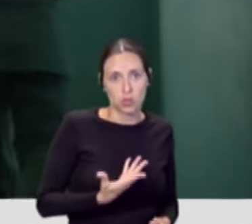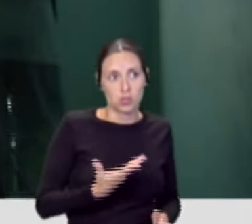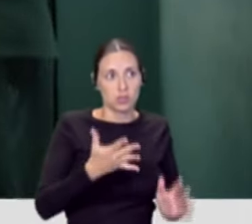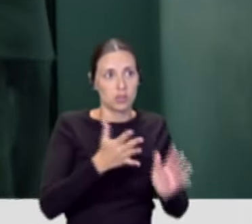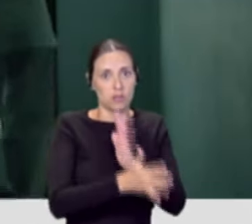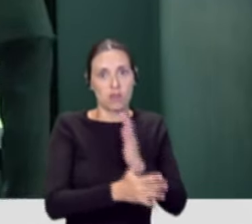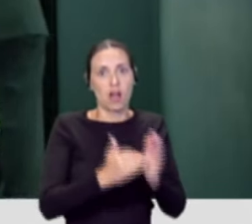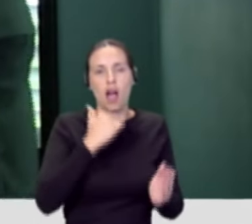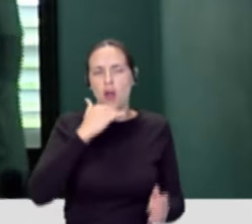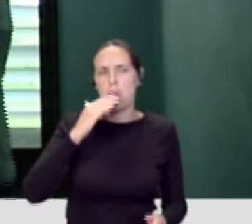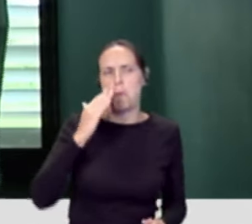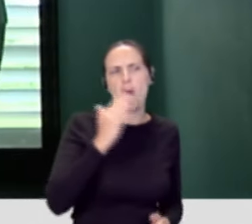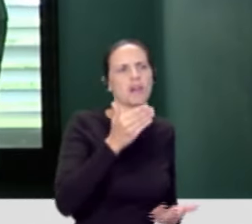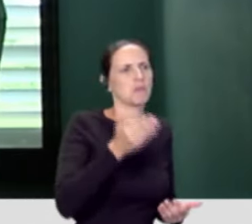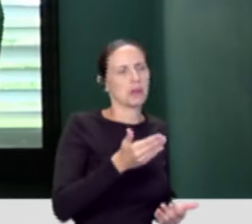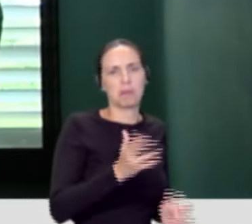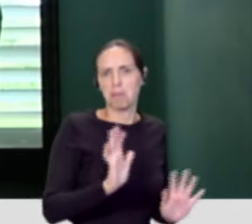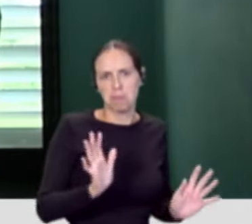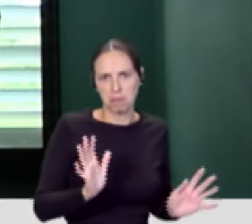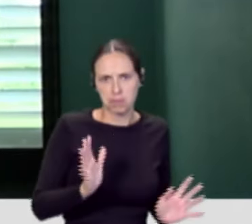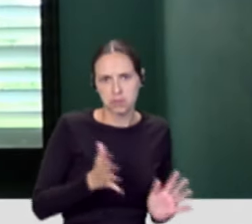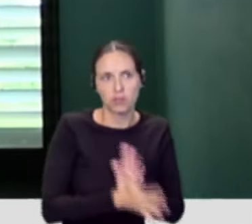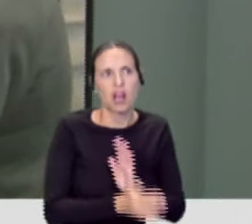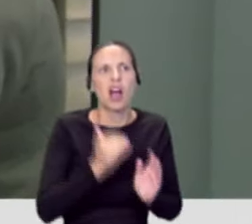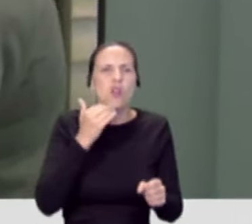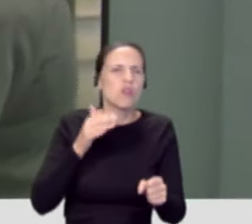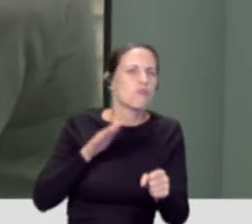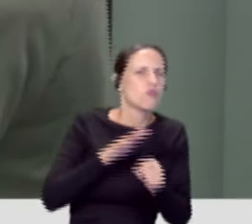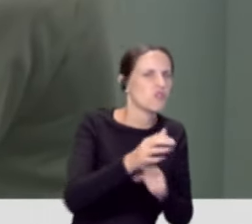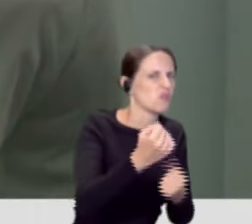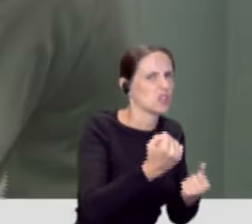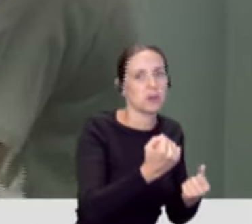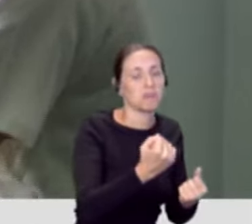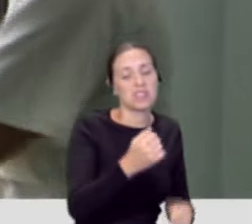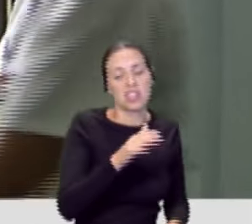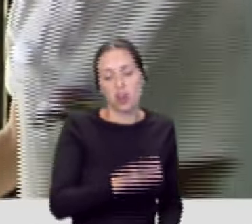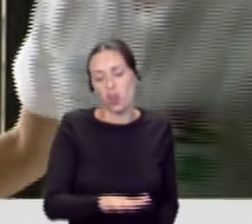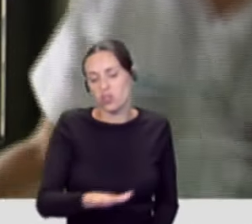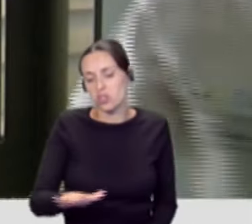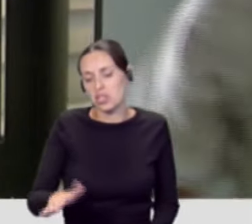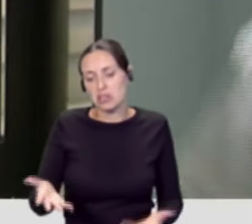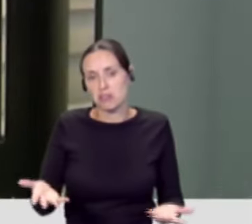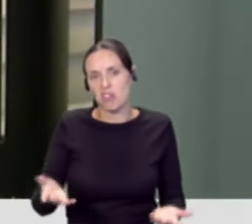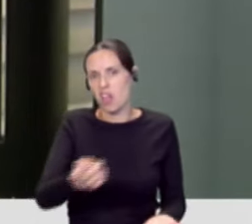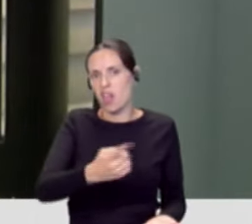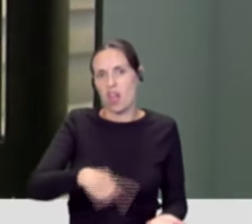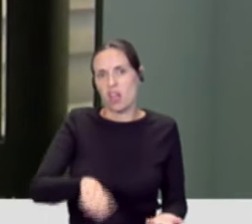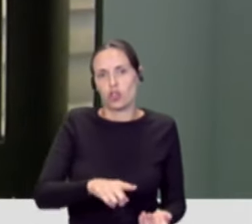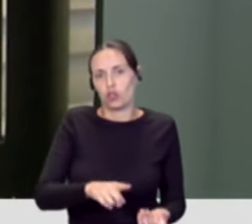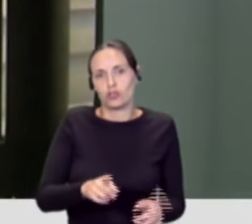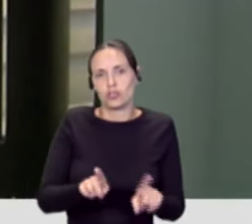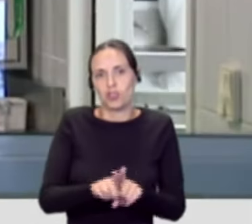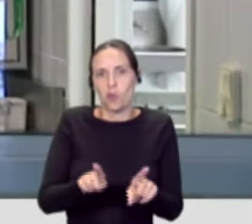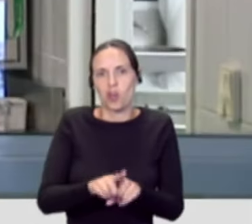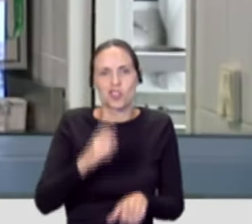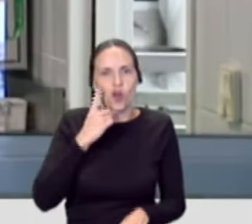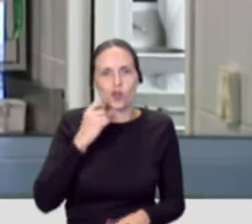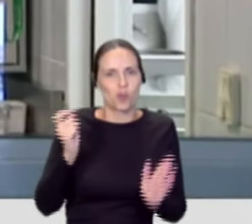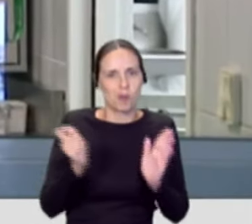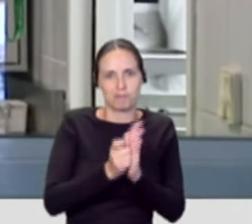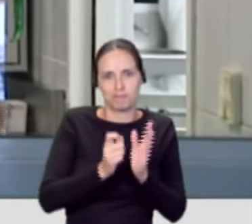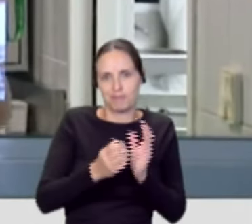decalaje importante. No creo que haya una gran influencia. Bien, los niños, bueno, niños pequeños, como tienen ritmos más cortos, pues también